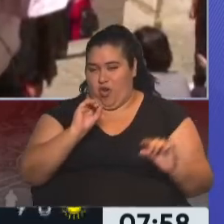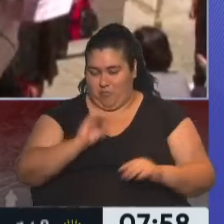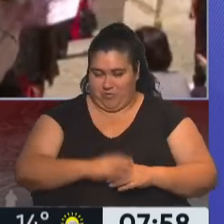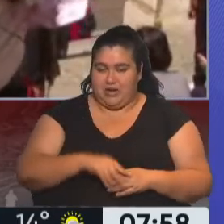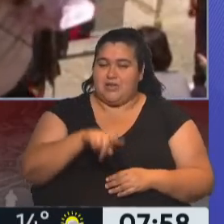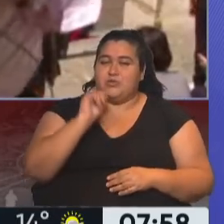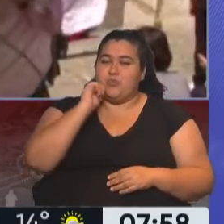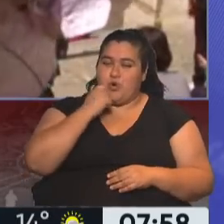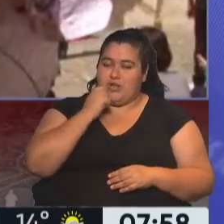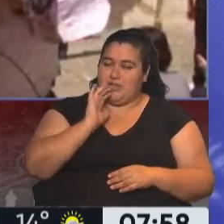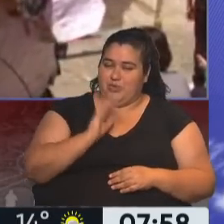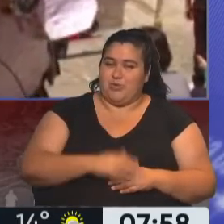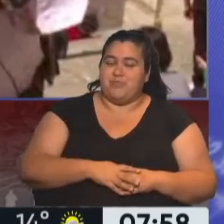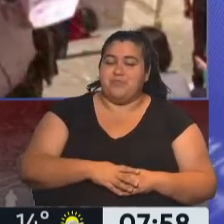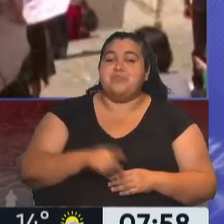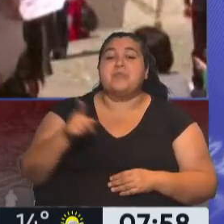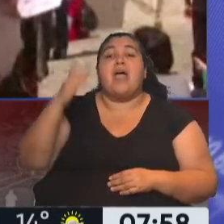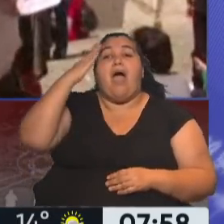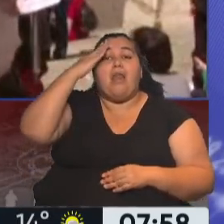lindo, Me han me llegado. parece.